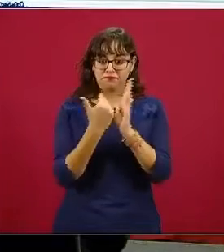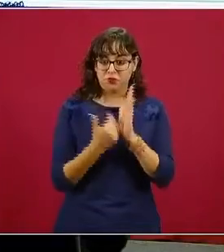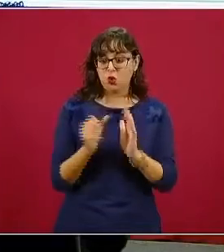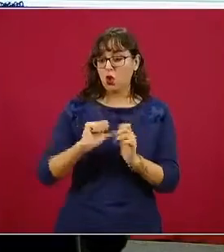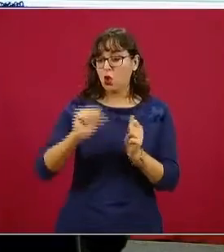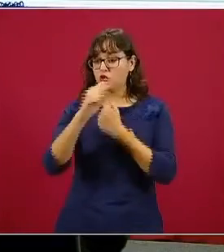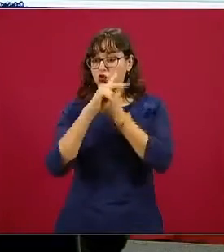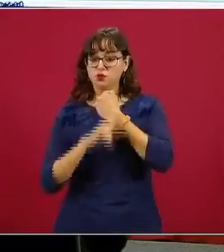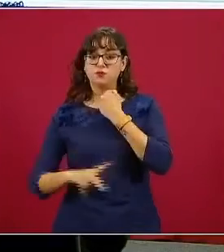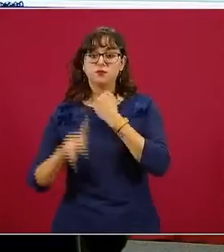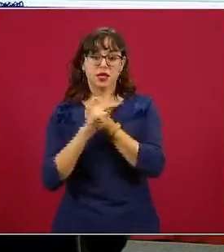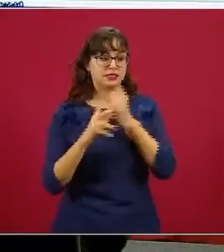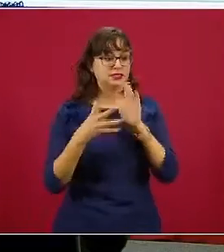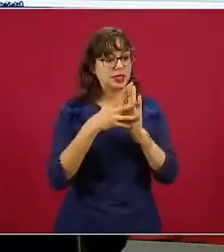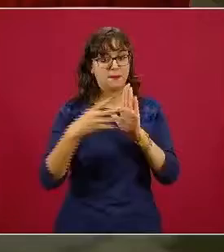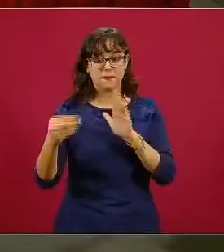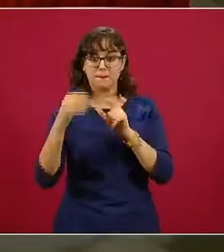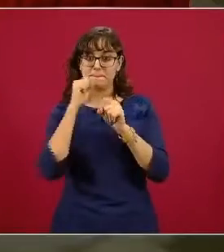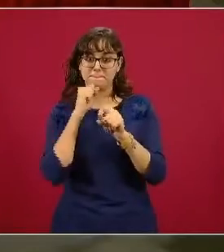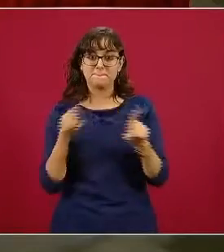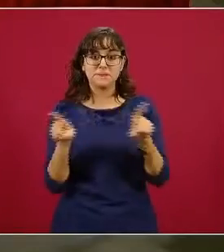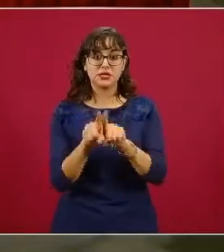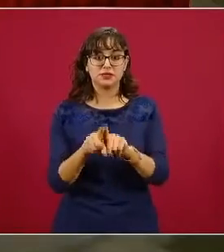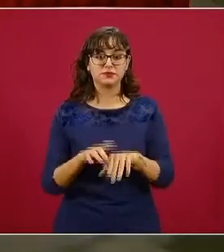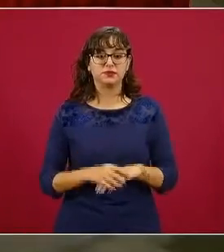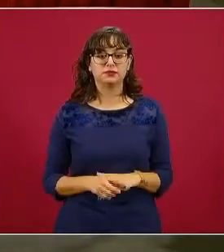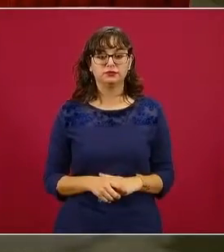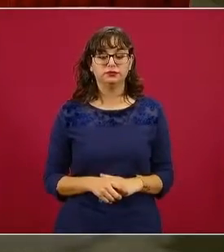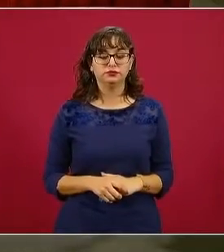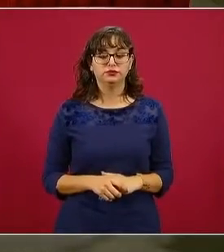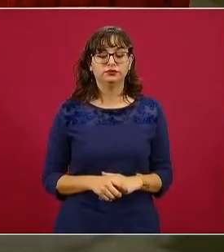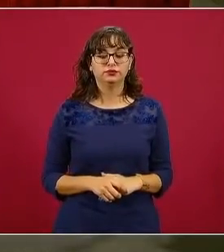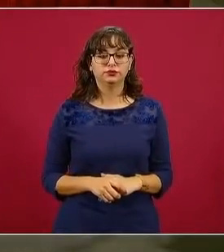la región puedan seguir el mismo camino. La siguiente, por favor.